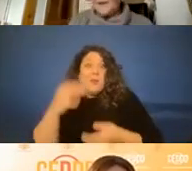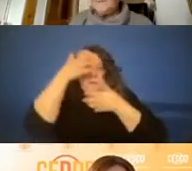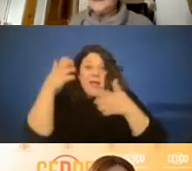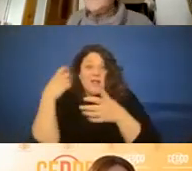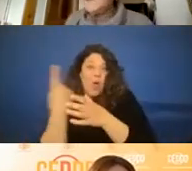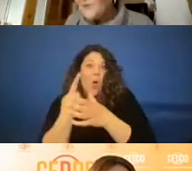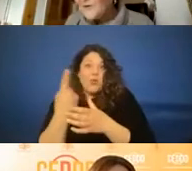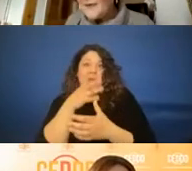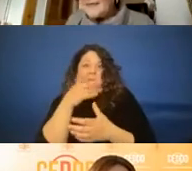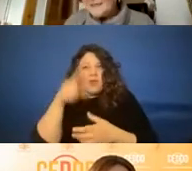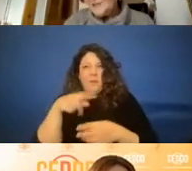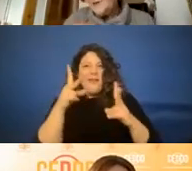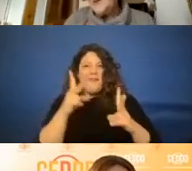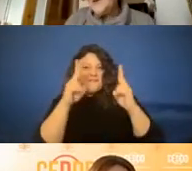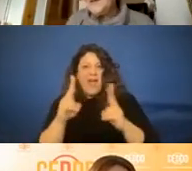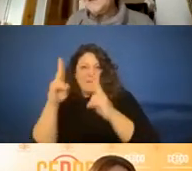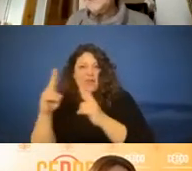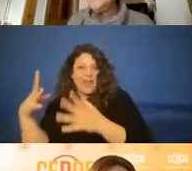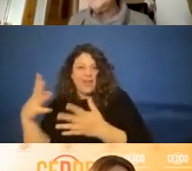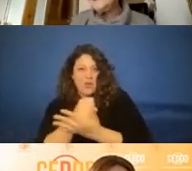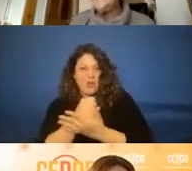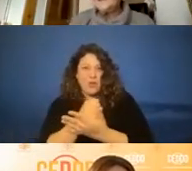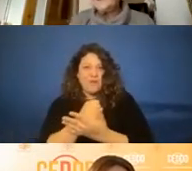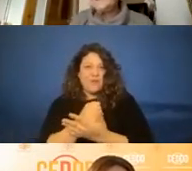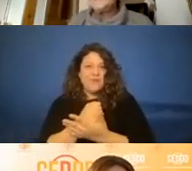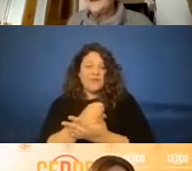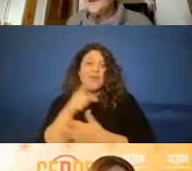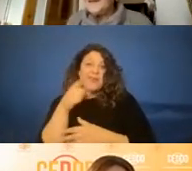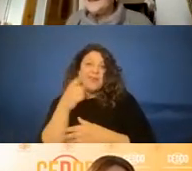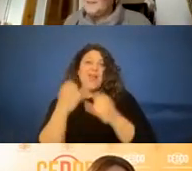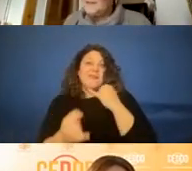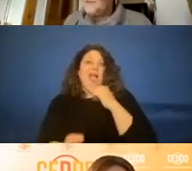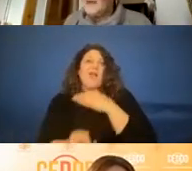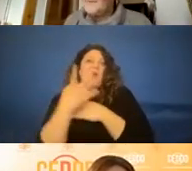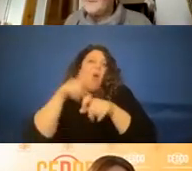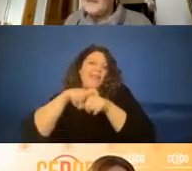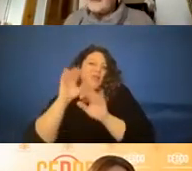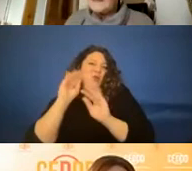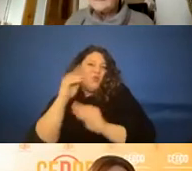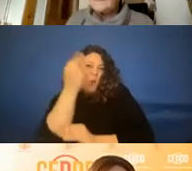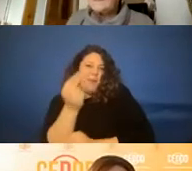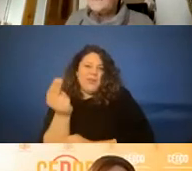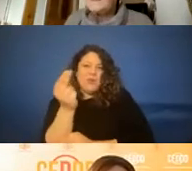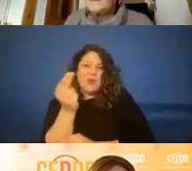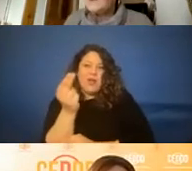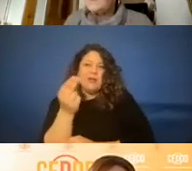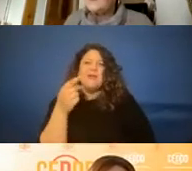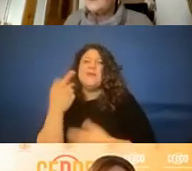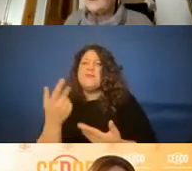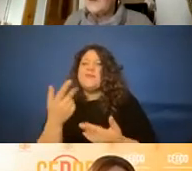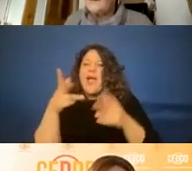lo fragmentaba todo, y eso dio origen evidentemente a un estilo de pintura. ¿Y qué quiere decir